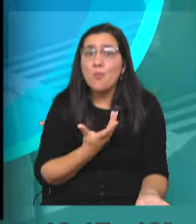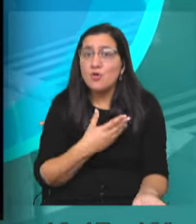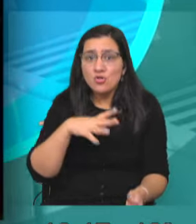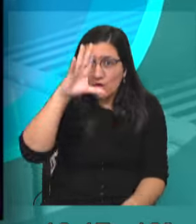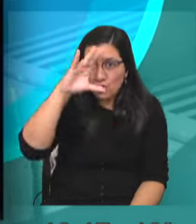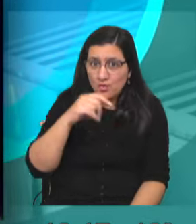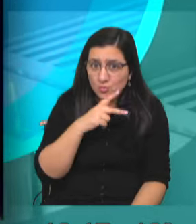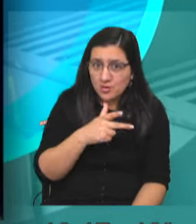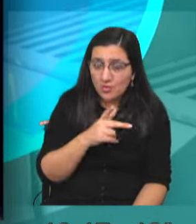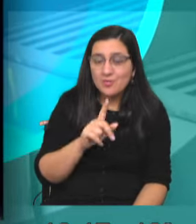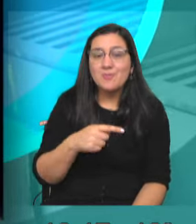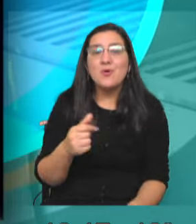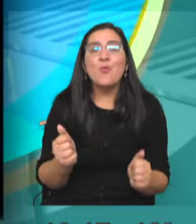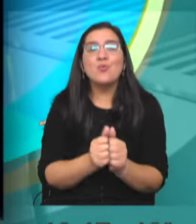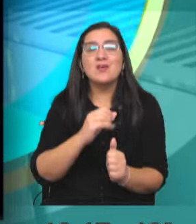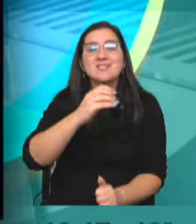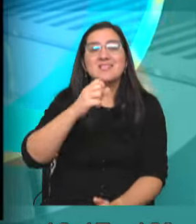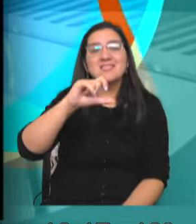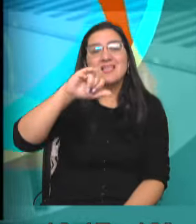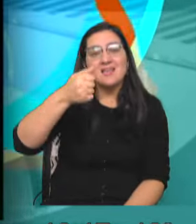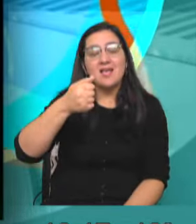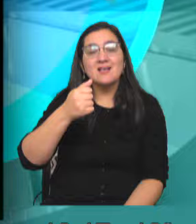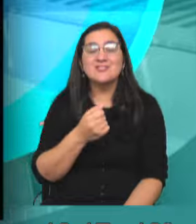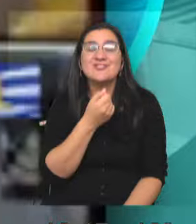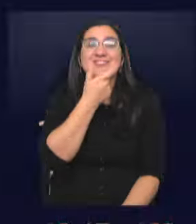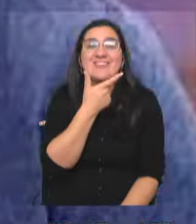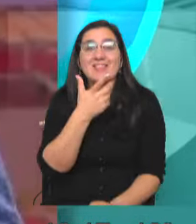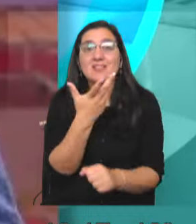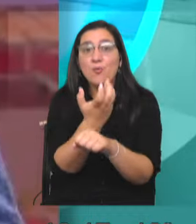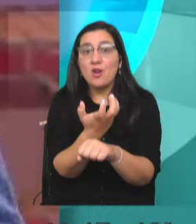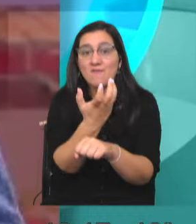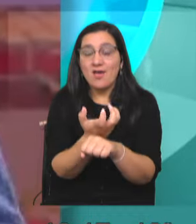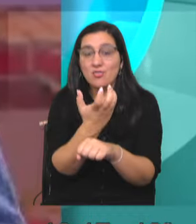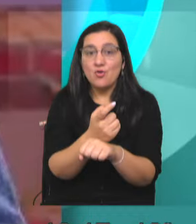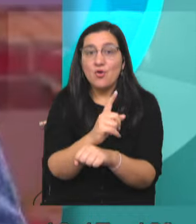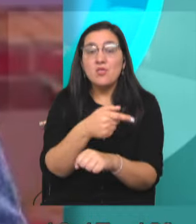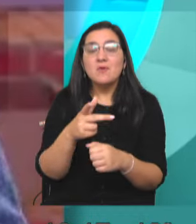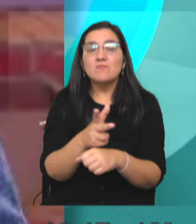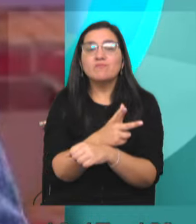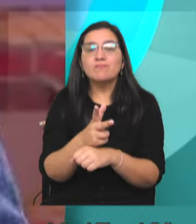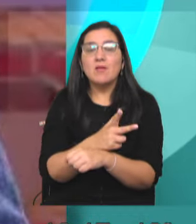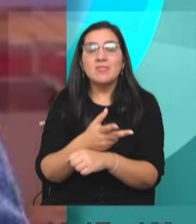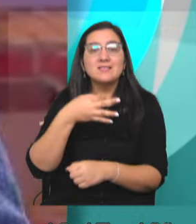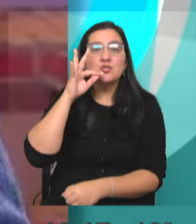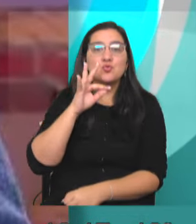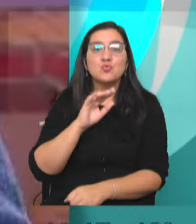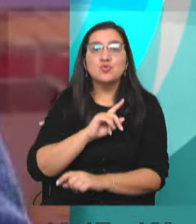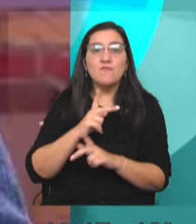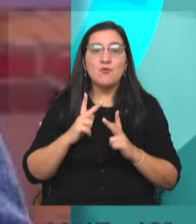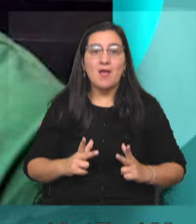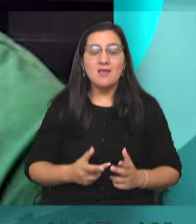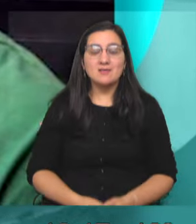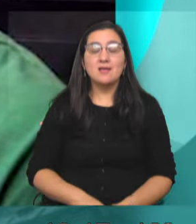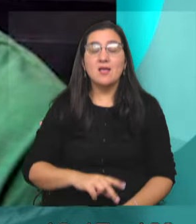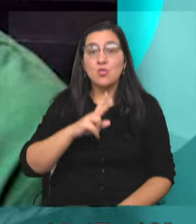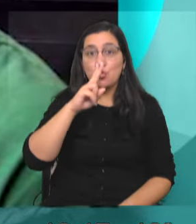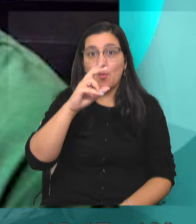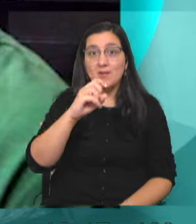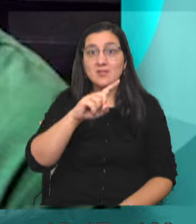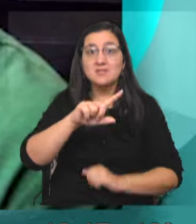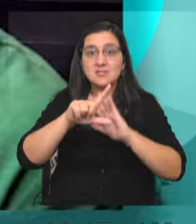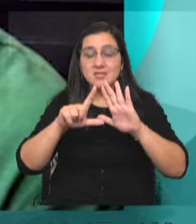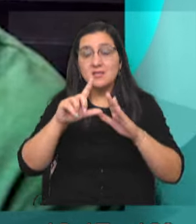¿No te acordás? Luego condujo junto a Cecilia Bonino, Sonríe, Te Estamos Grabando, y fue panelista en Desayunos Informales. En 2017 se sumó